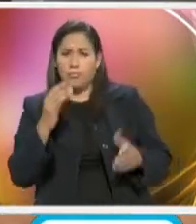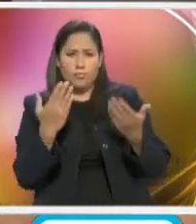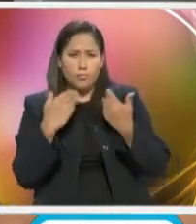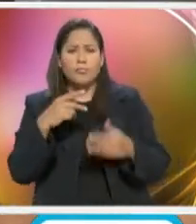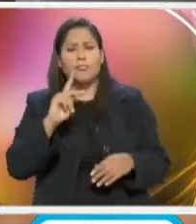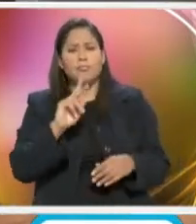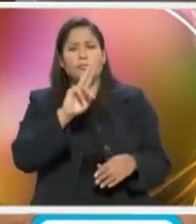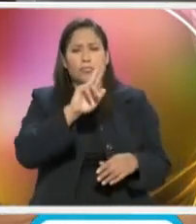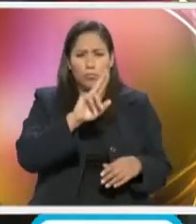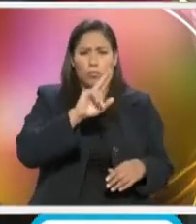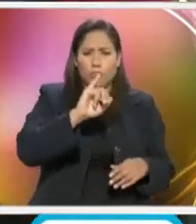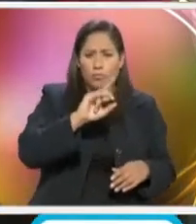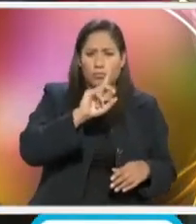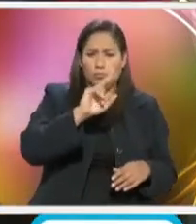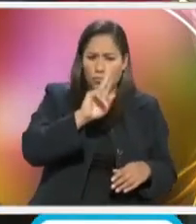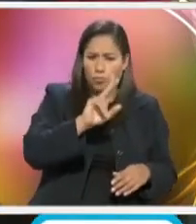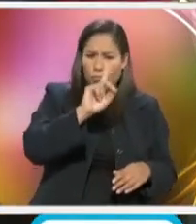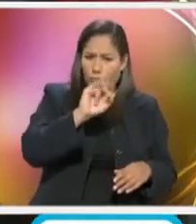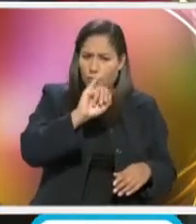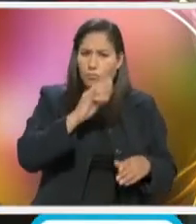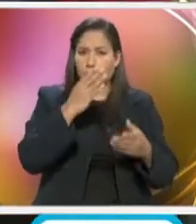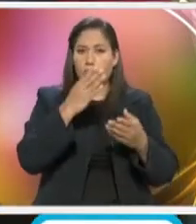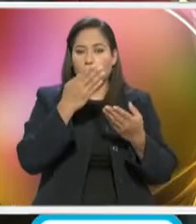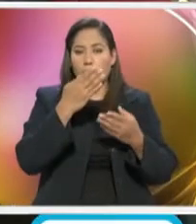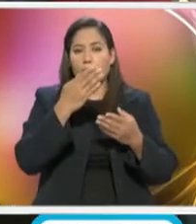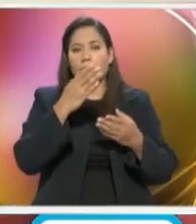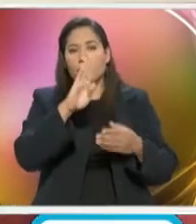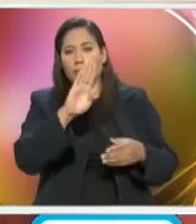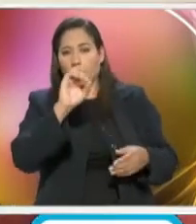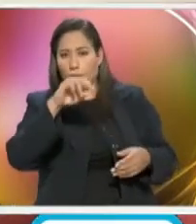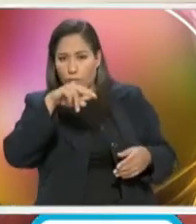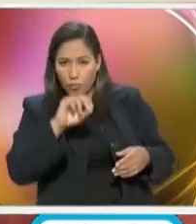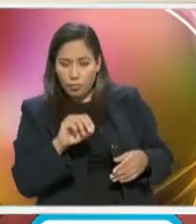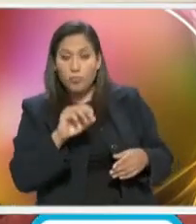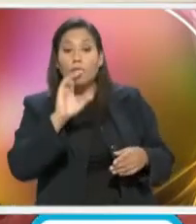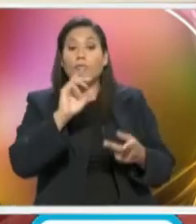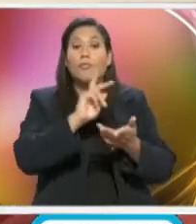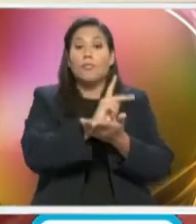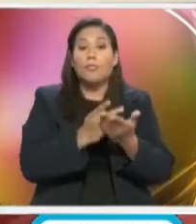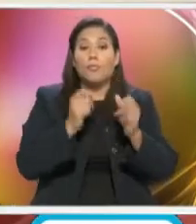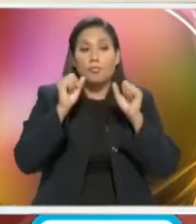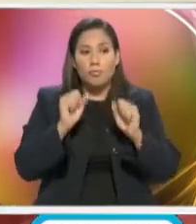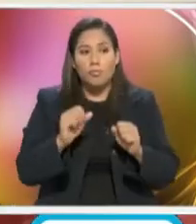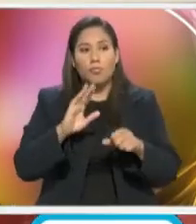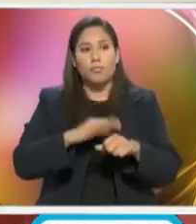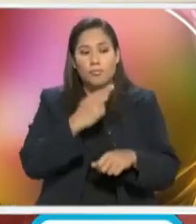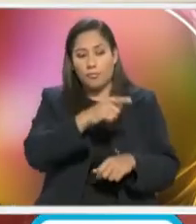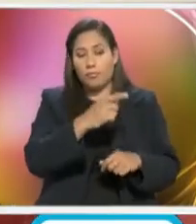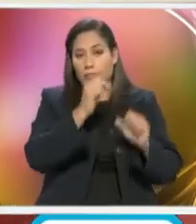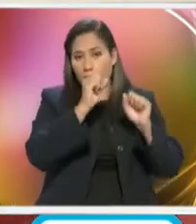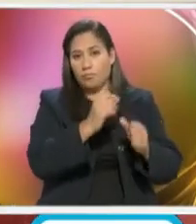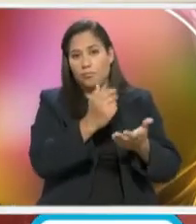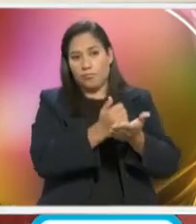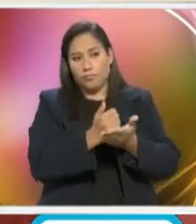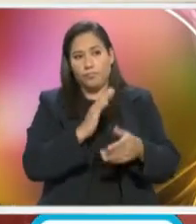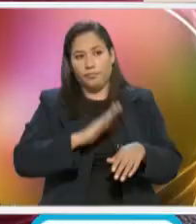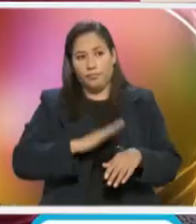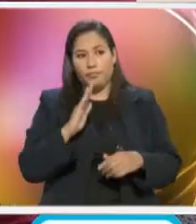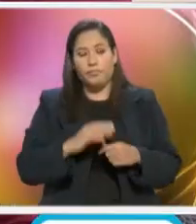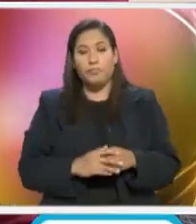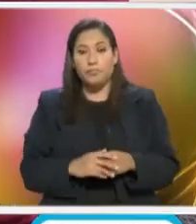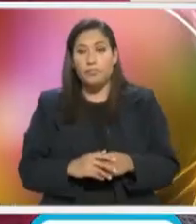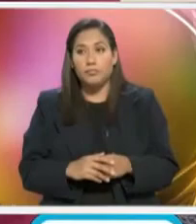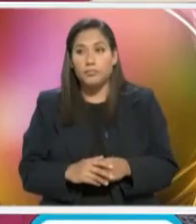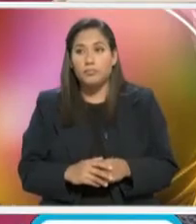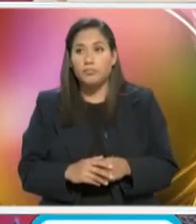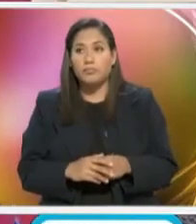bono, o puede ser, por ejemplo, un plan de seguros en donde puedas invertir en UDIs, porque el seguro te da esa posibilidad, ¿no? Oye, pero